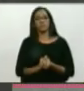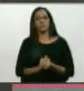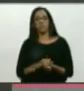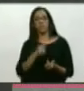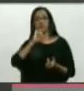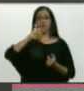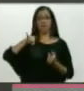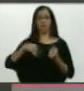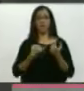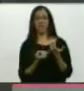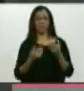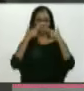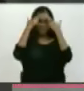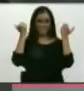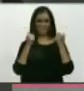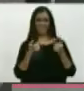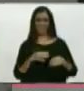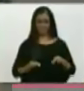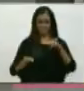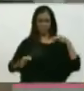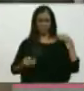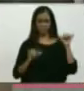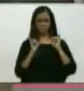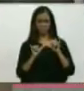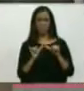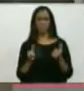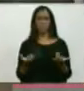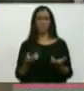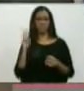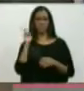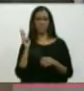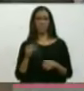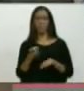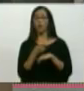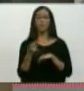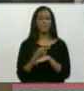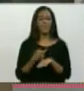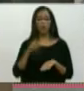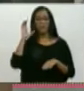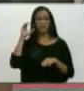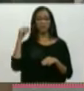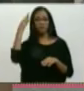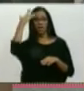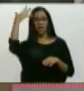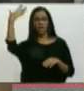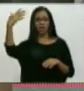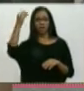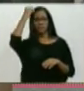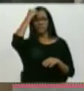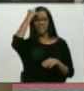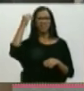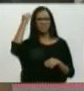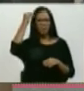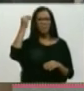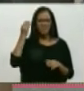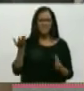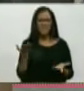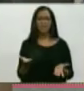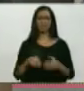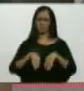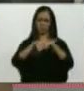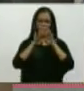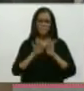de Venezuela cuando no tiene ningún poder real. Gobierna un país que solo existe en su cabeza. Y sigue creyendo que él es quien va a hacer cesar